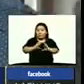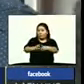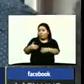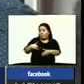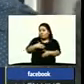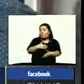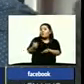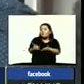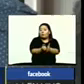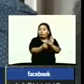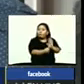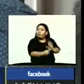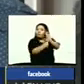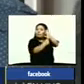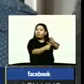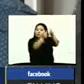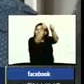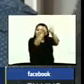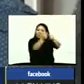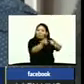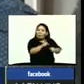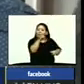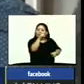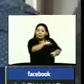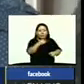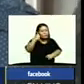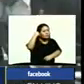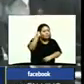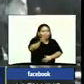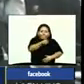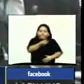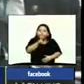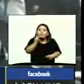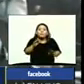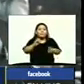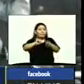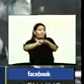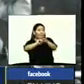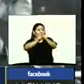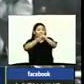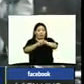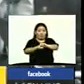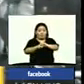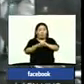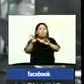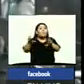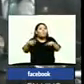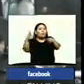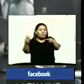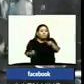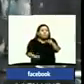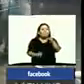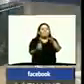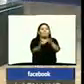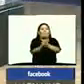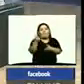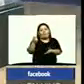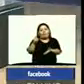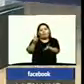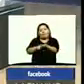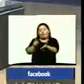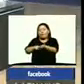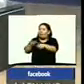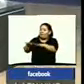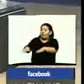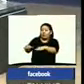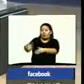presentación del presupuesto. Es como una de las notas del día. Y el panorama cambia si el presupuesto incluye deuda. Gracias, Tatiana, desde la sala de